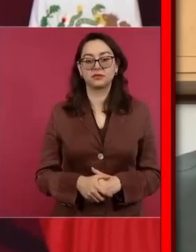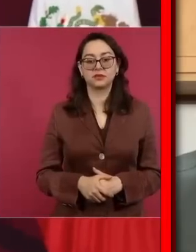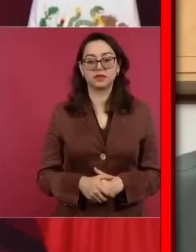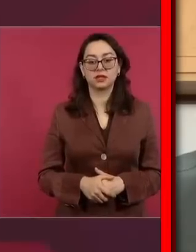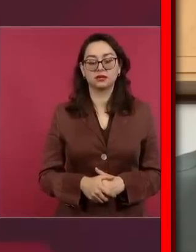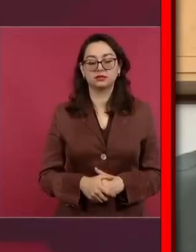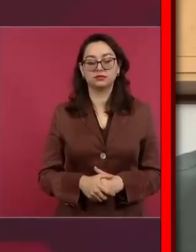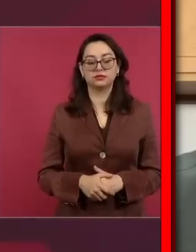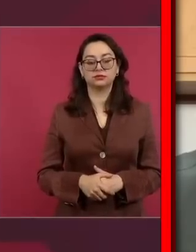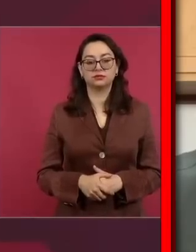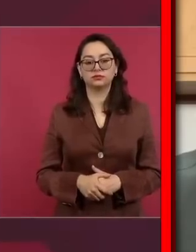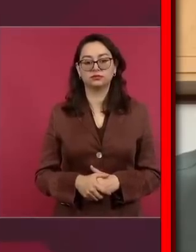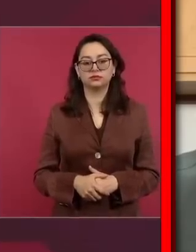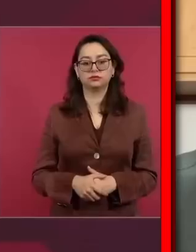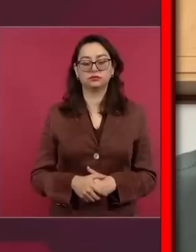Y